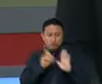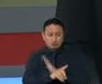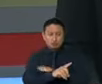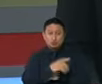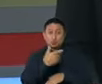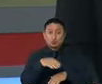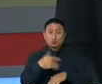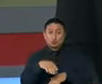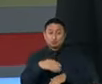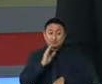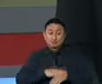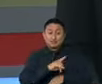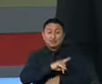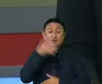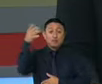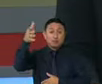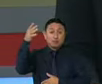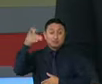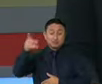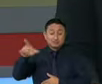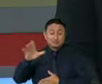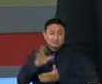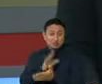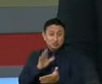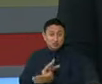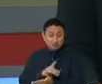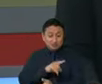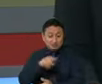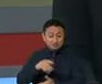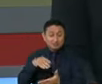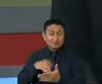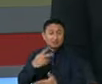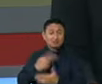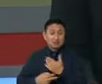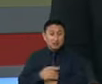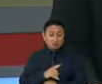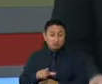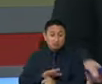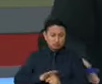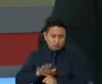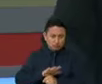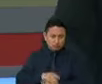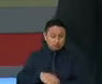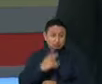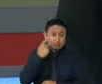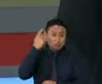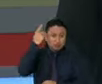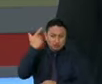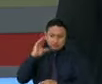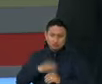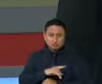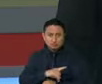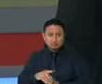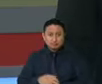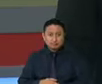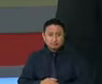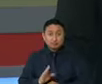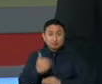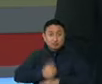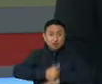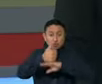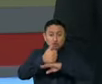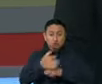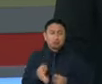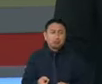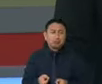abusos de profesores de una escuela particular en contra de sus hijos. Los progenitores reclaman la lentitud de las